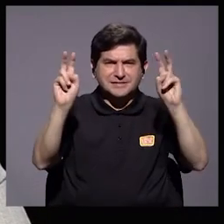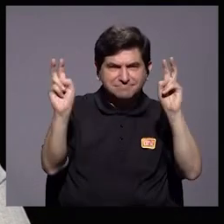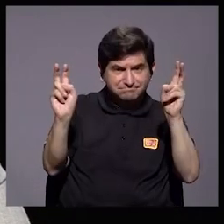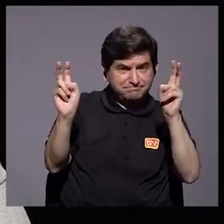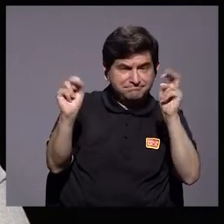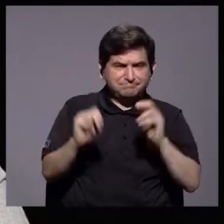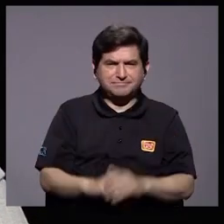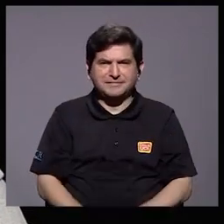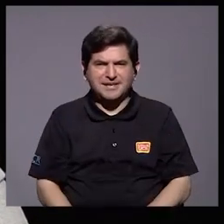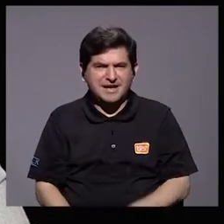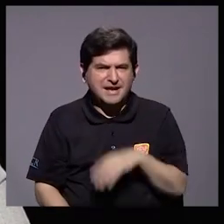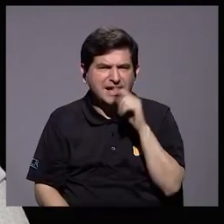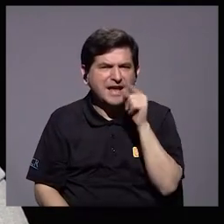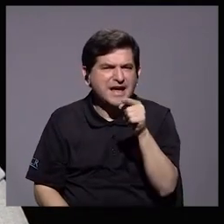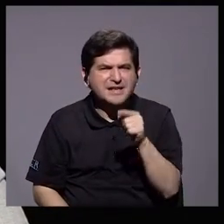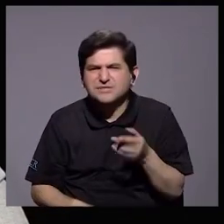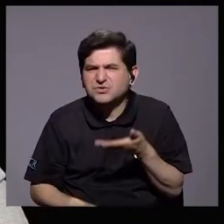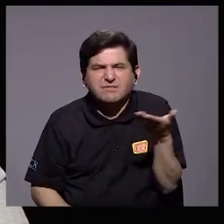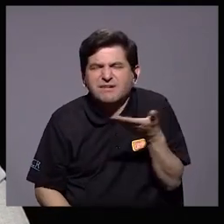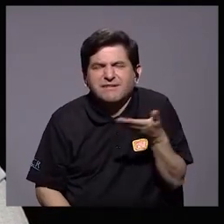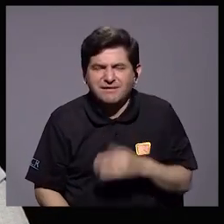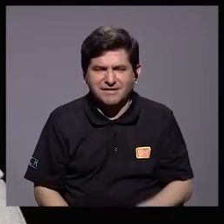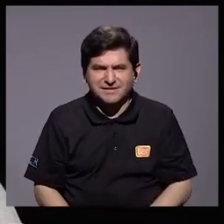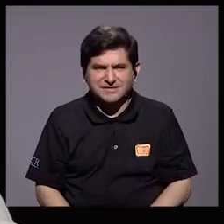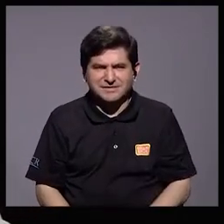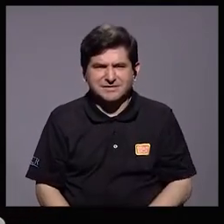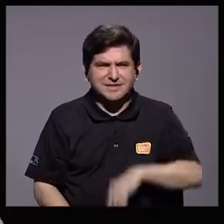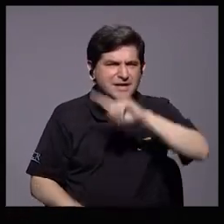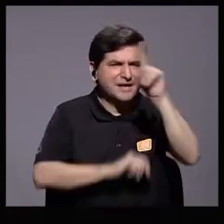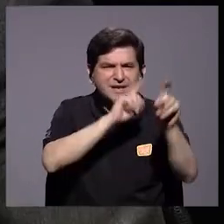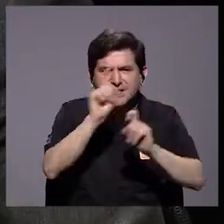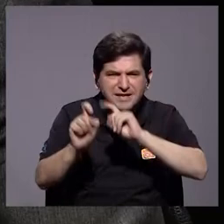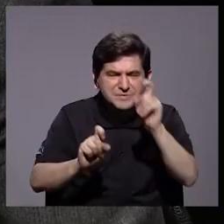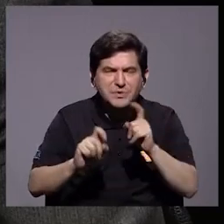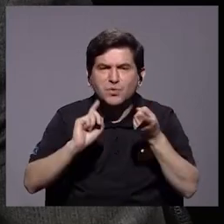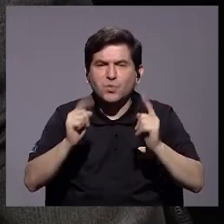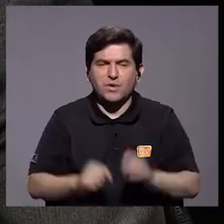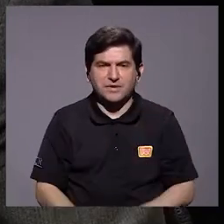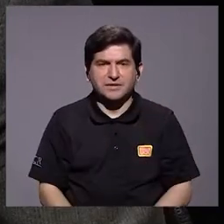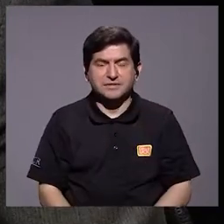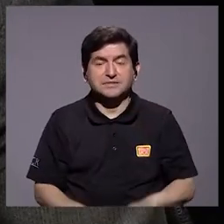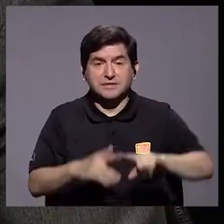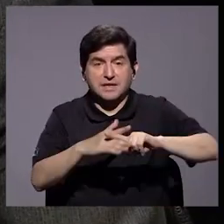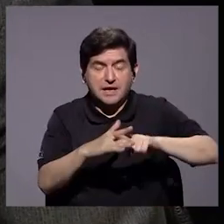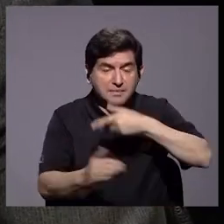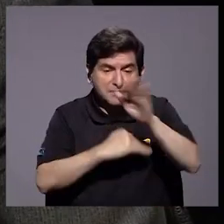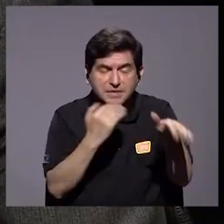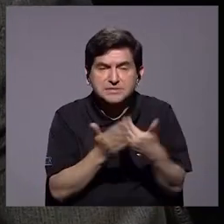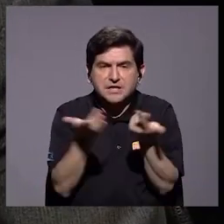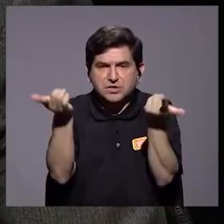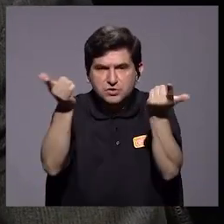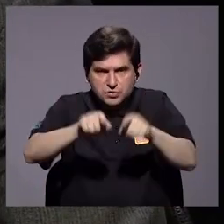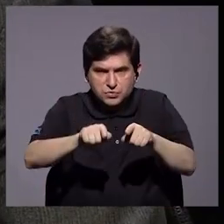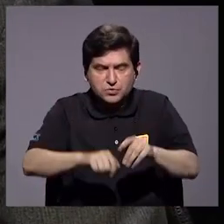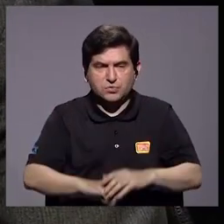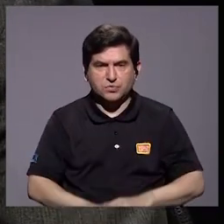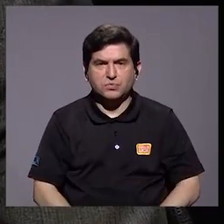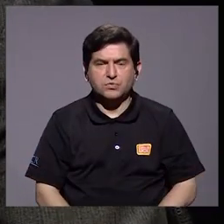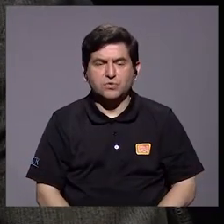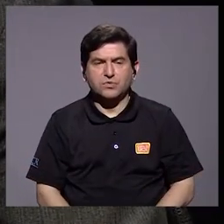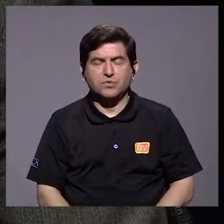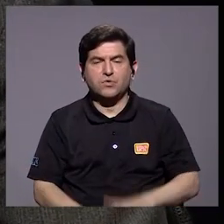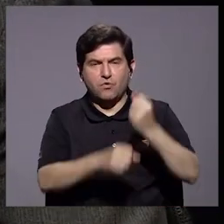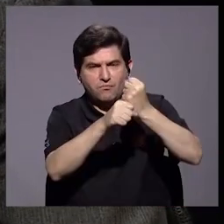decir cuáles son esos en transparencia cuáles son esos cuestionamientos bueno yo creo que empezamos por todo lo que ocurrió alrededor de